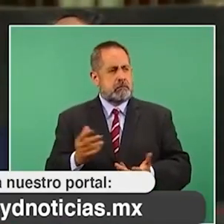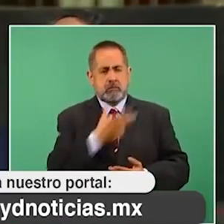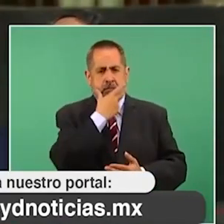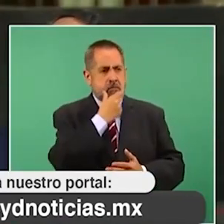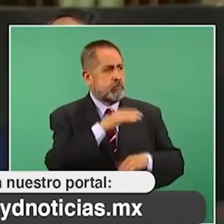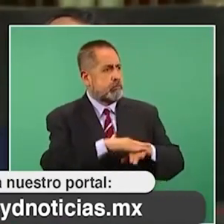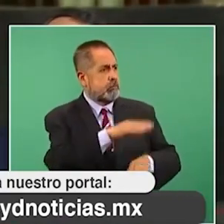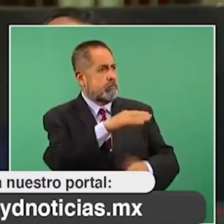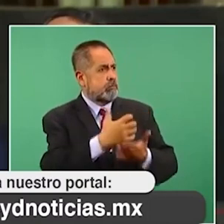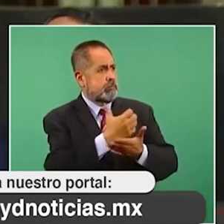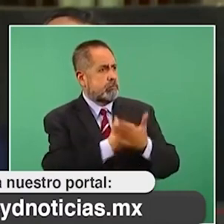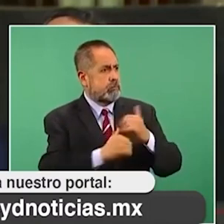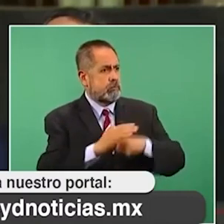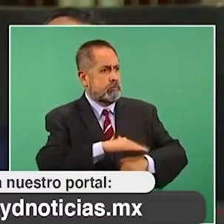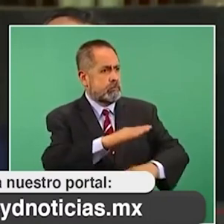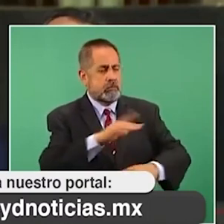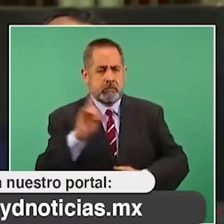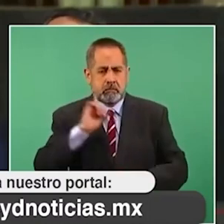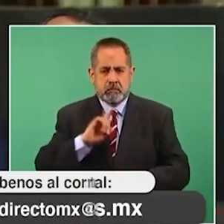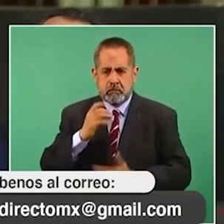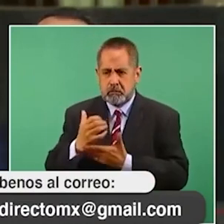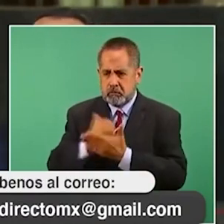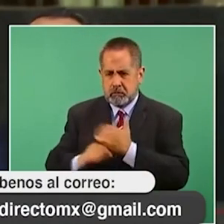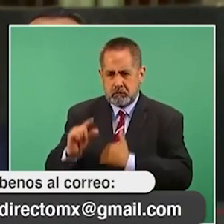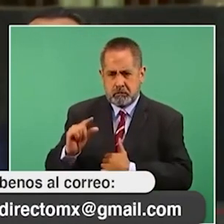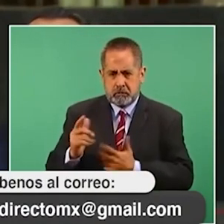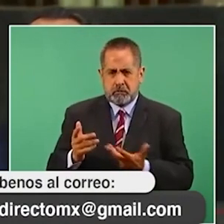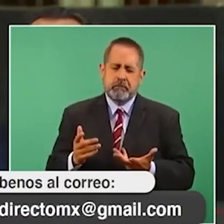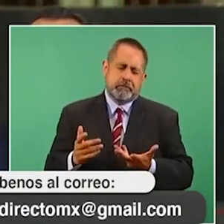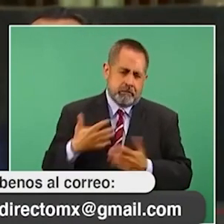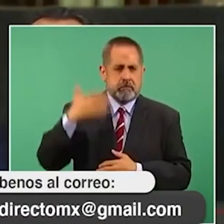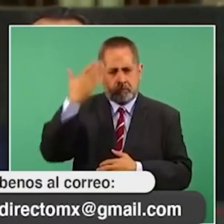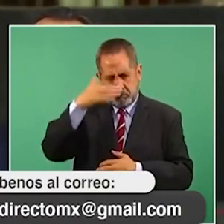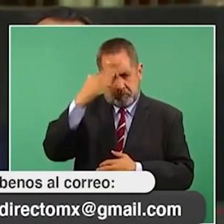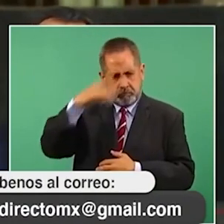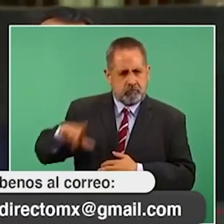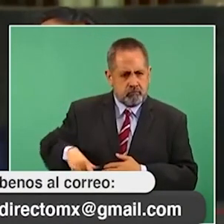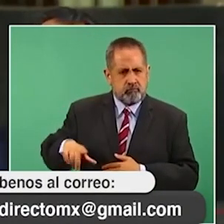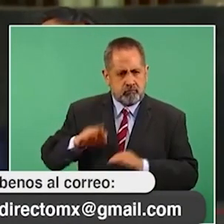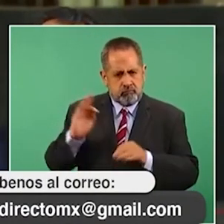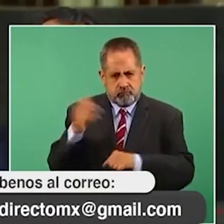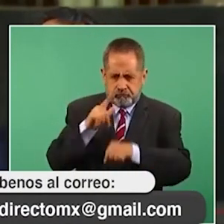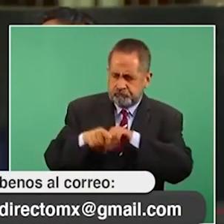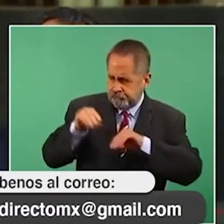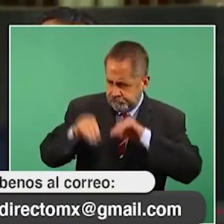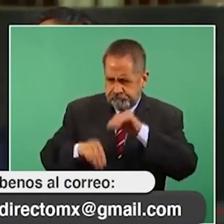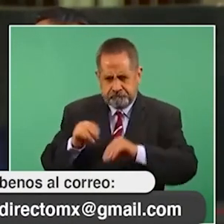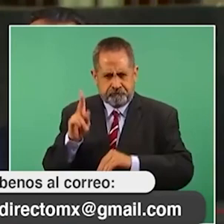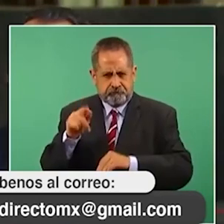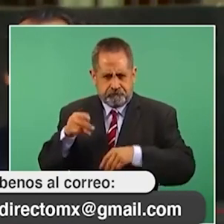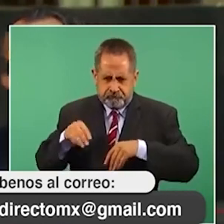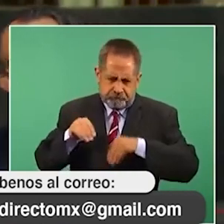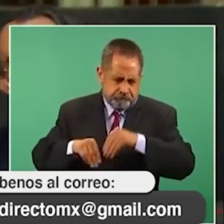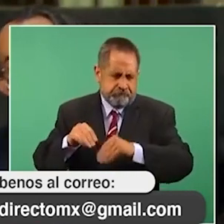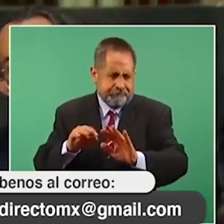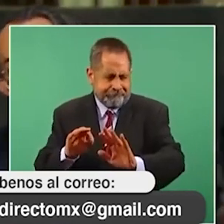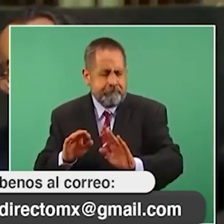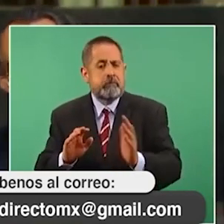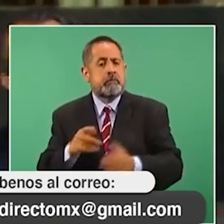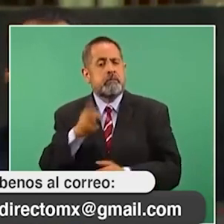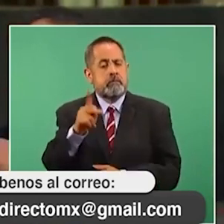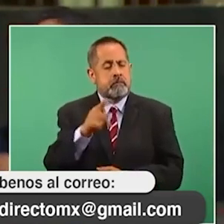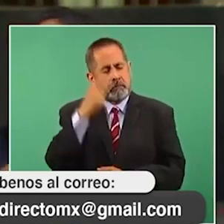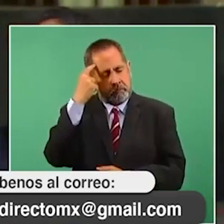no bien orientada a la del gobierno federal respecto al tema de las mujeres la convocatoria a la manifestación se hizo desde el pasado